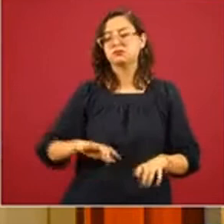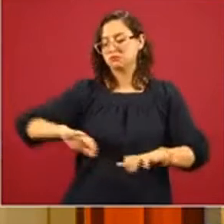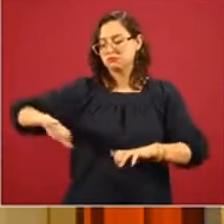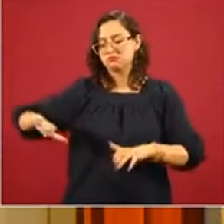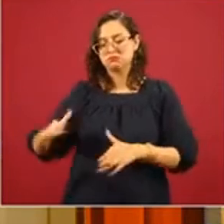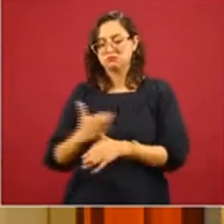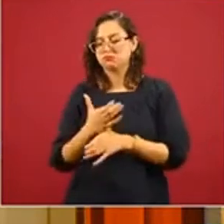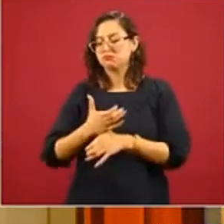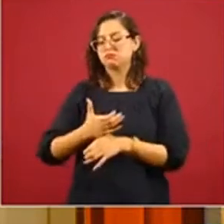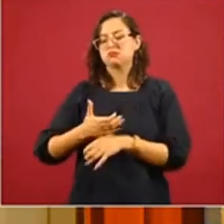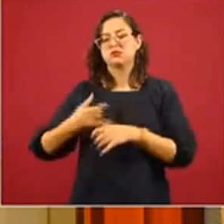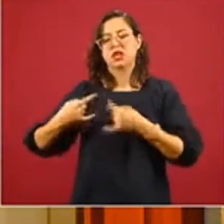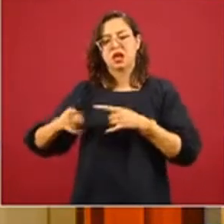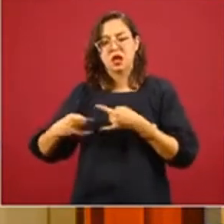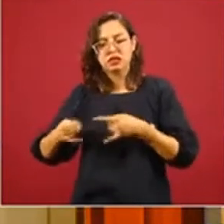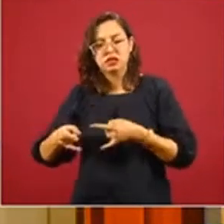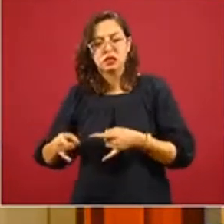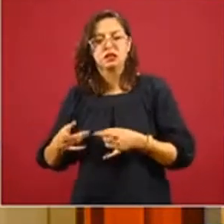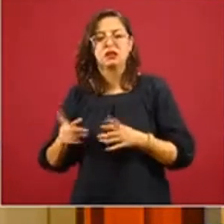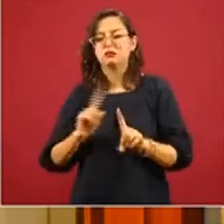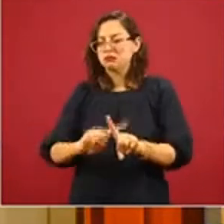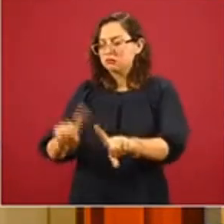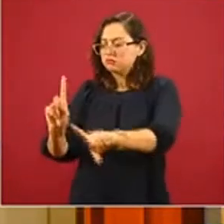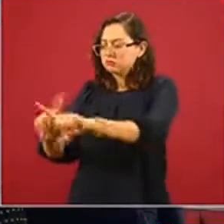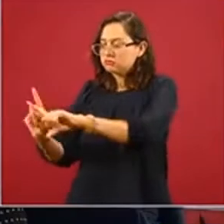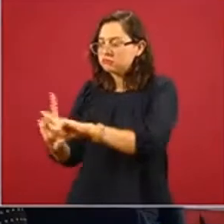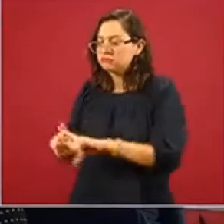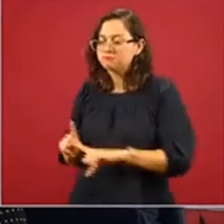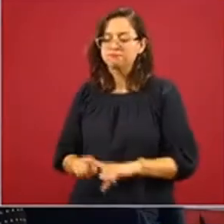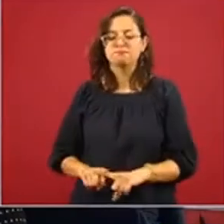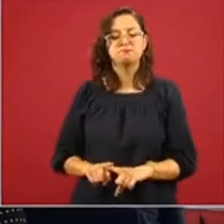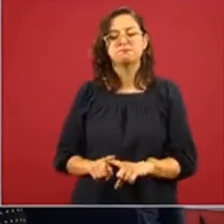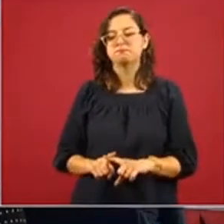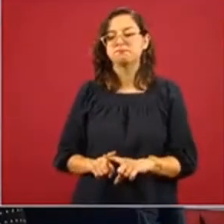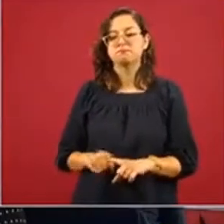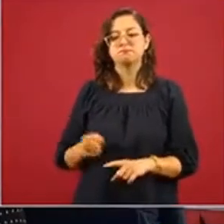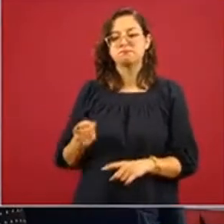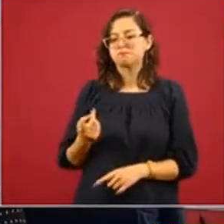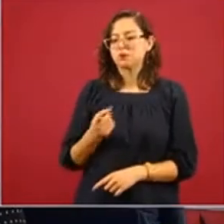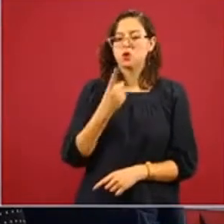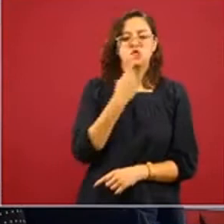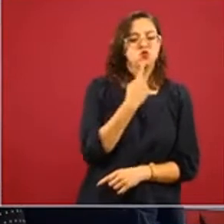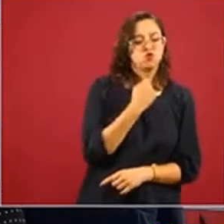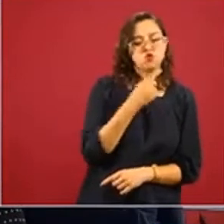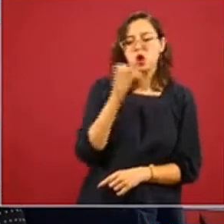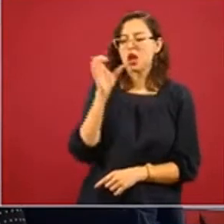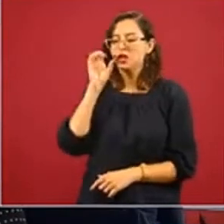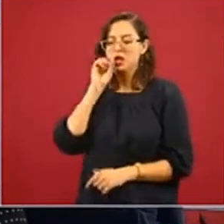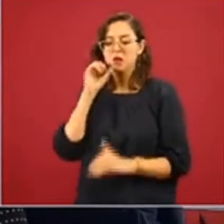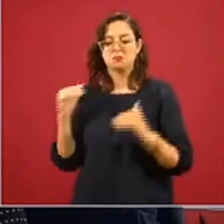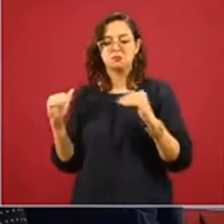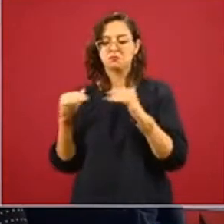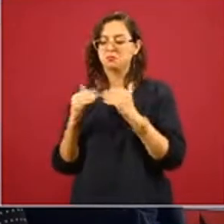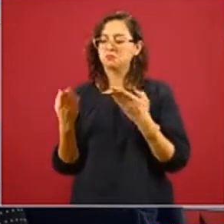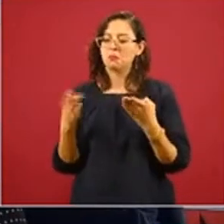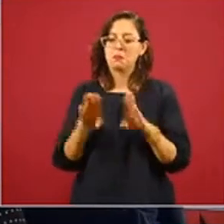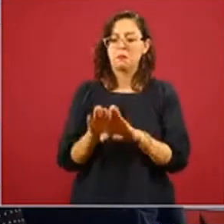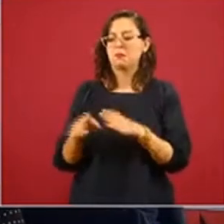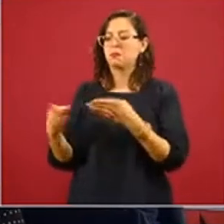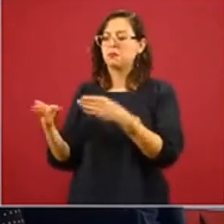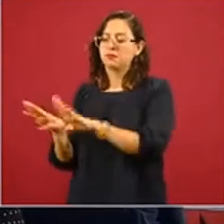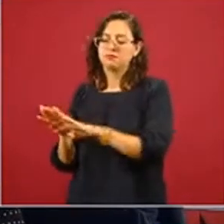bares, cantinas y giros similares a este grupo, en ambos niveles de riesgo se deben todavía de